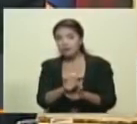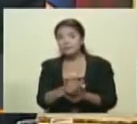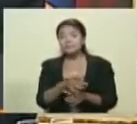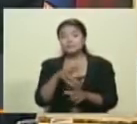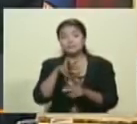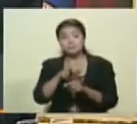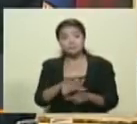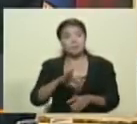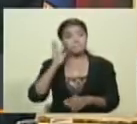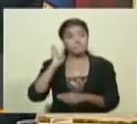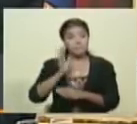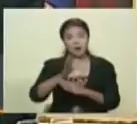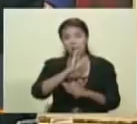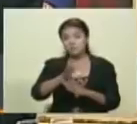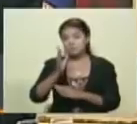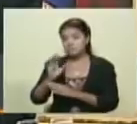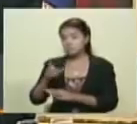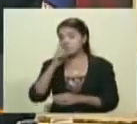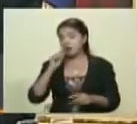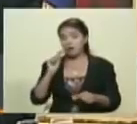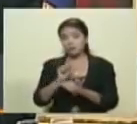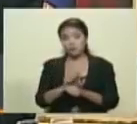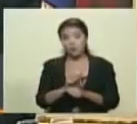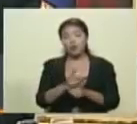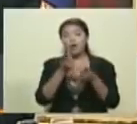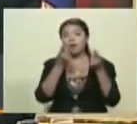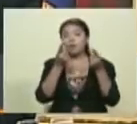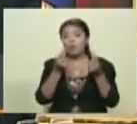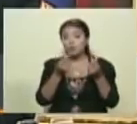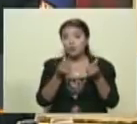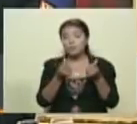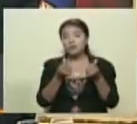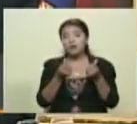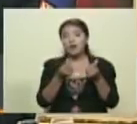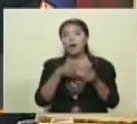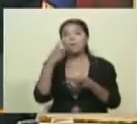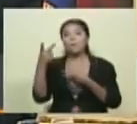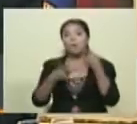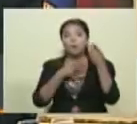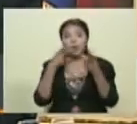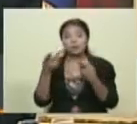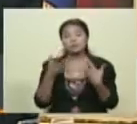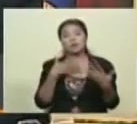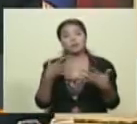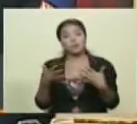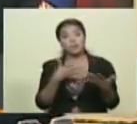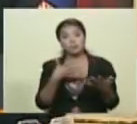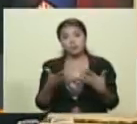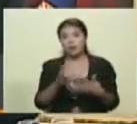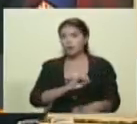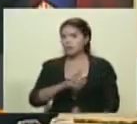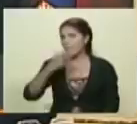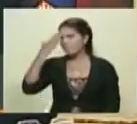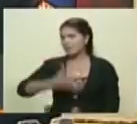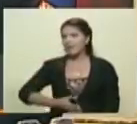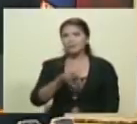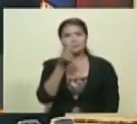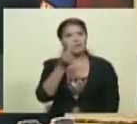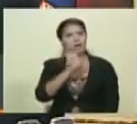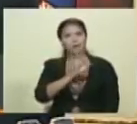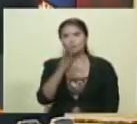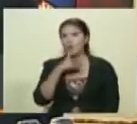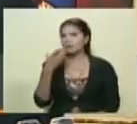presiones, sanciones, agresiones económicas, financieras, políticas, diplomáticas y menos militares. Nadie tiene el